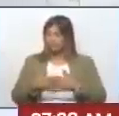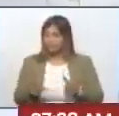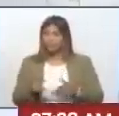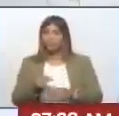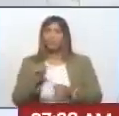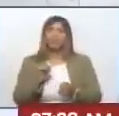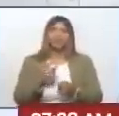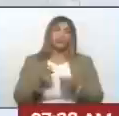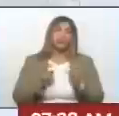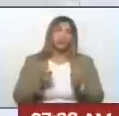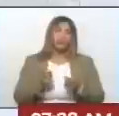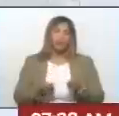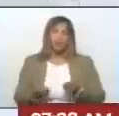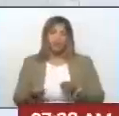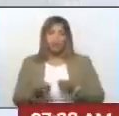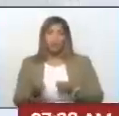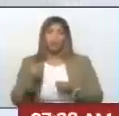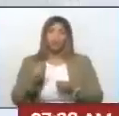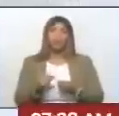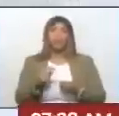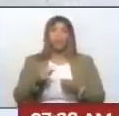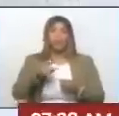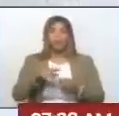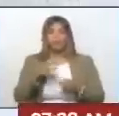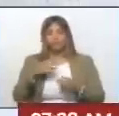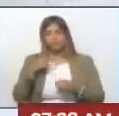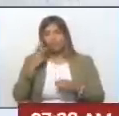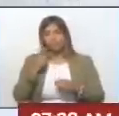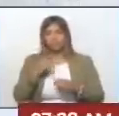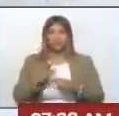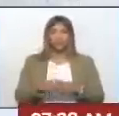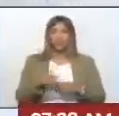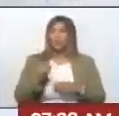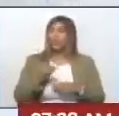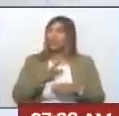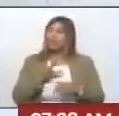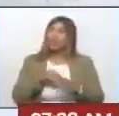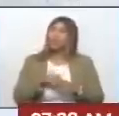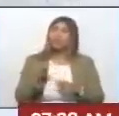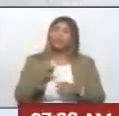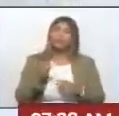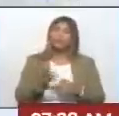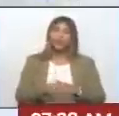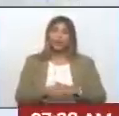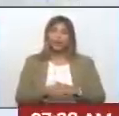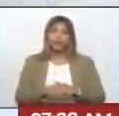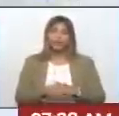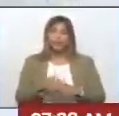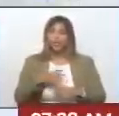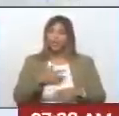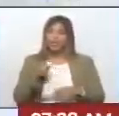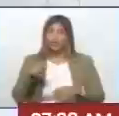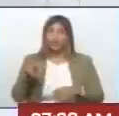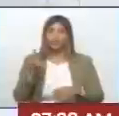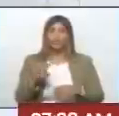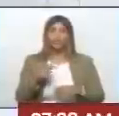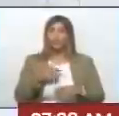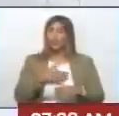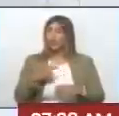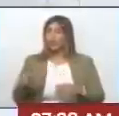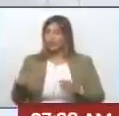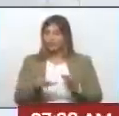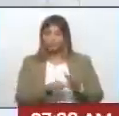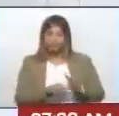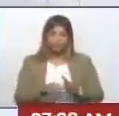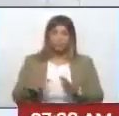y económicos a los centros del poder. Es decir, no son venezolanos, no quieren a la patria, no nos quieren en